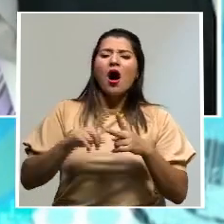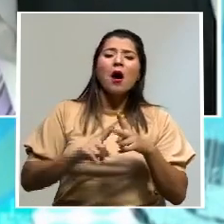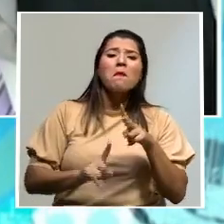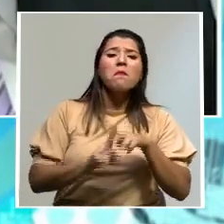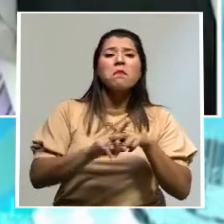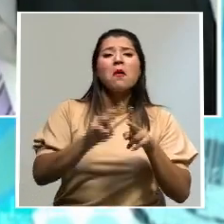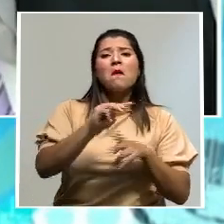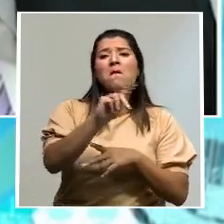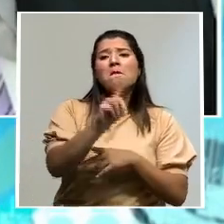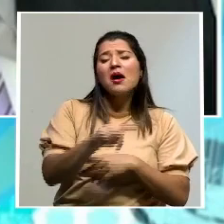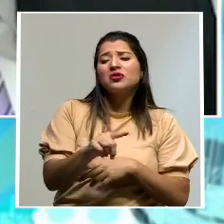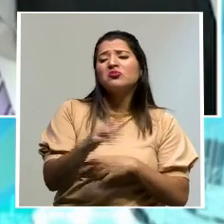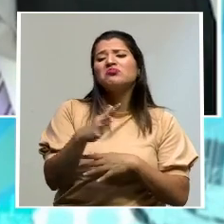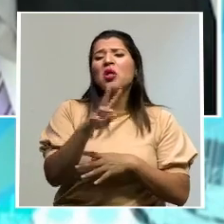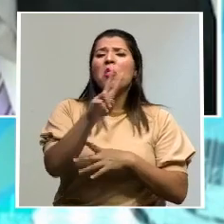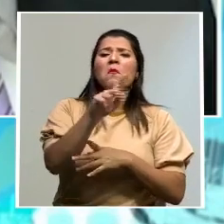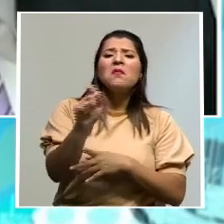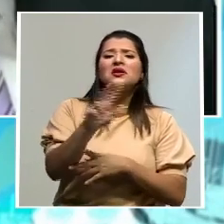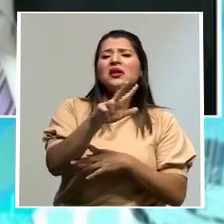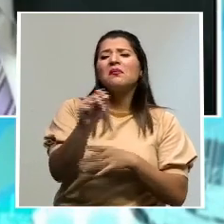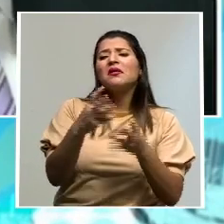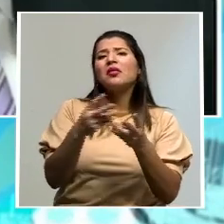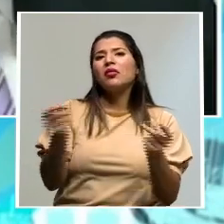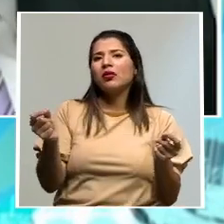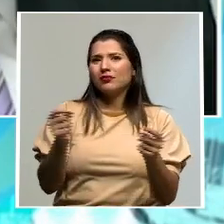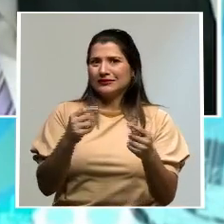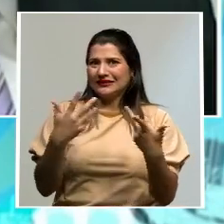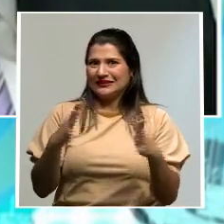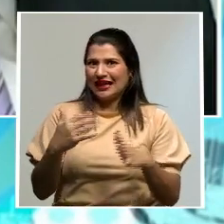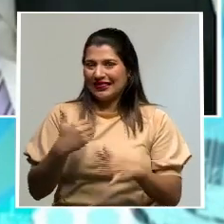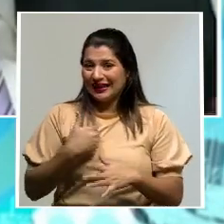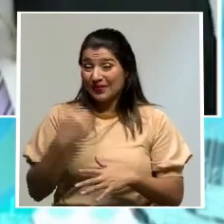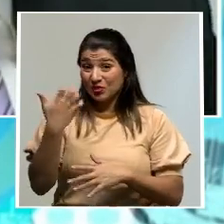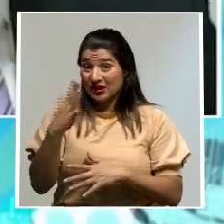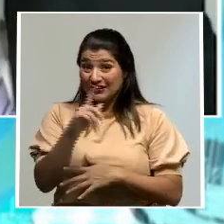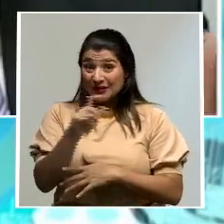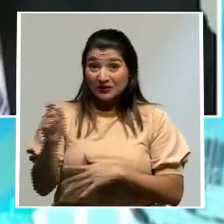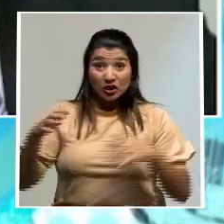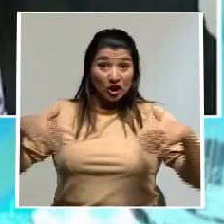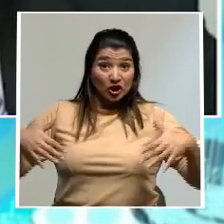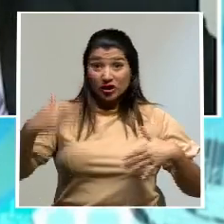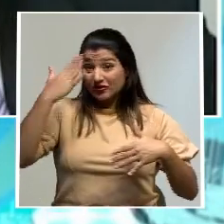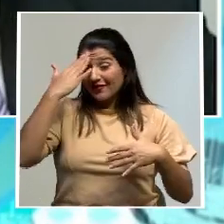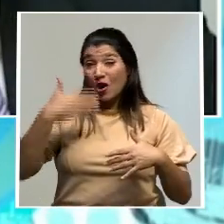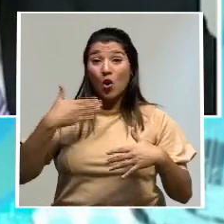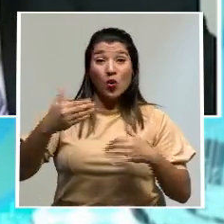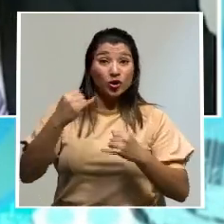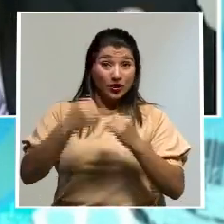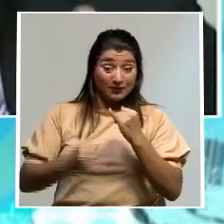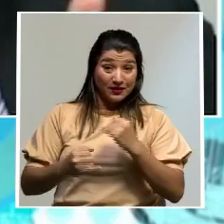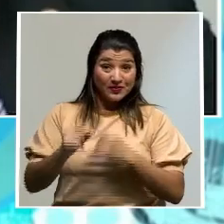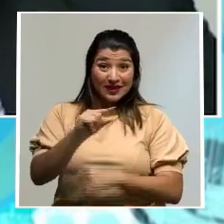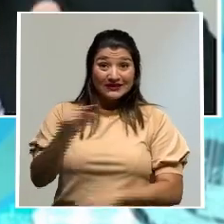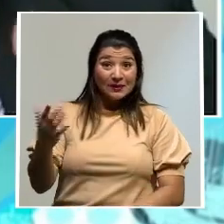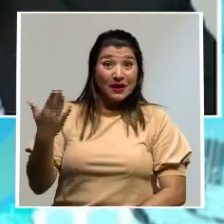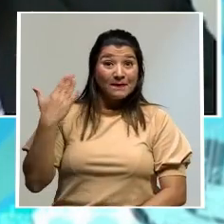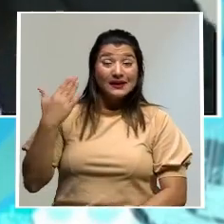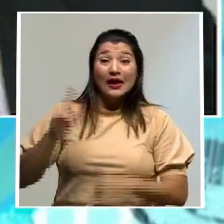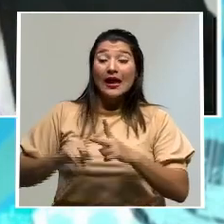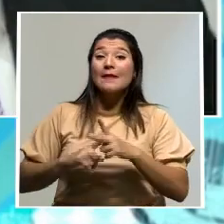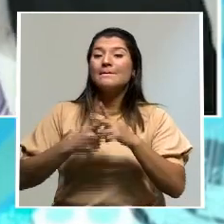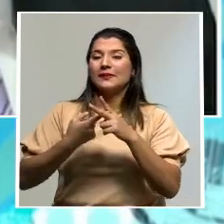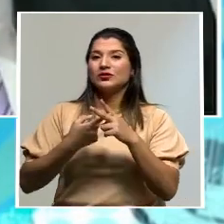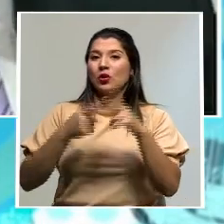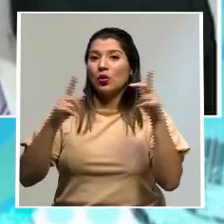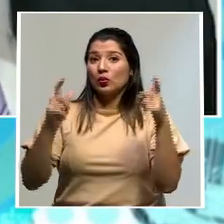ya vamos más de 15 meses en este proceso y no sabemos cuándo irá a terminar. Inclusive la semana pasada han empezado a